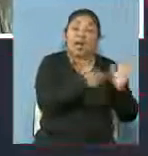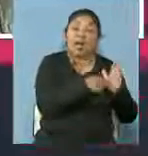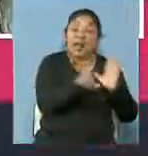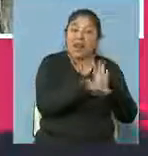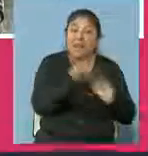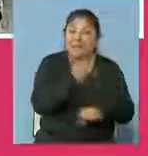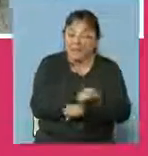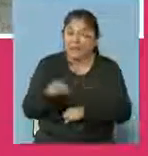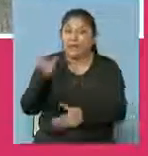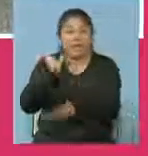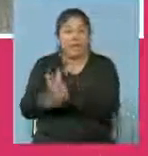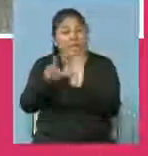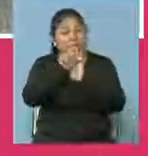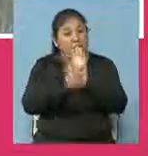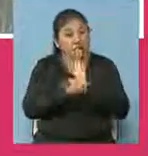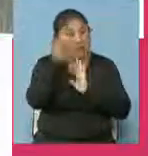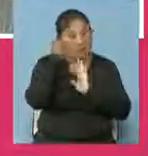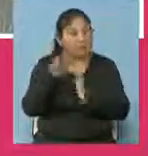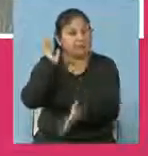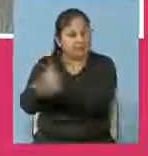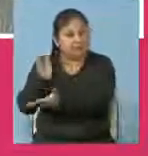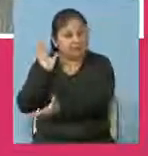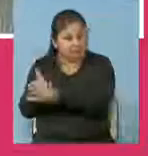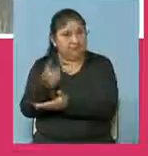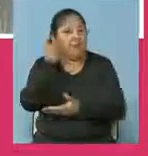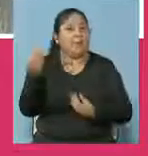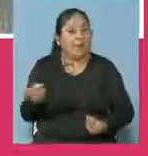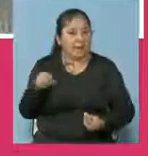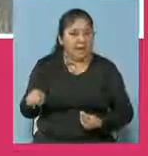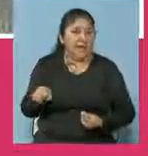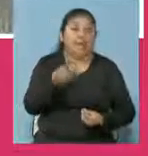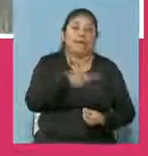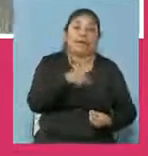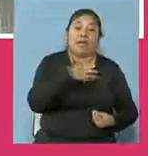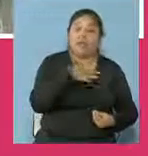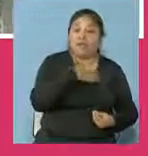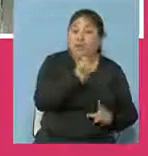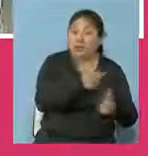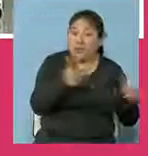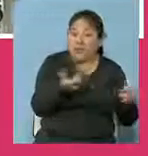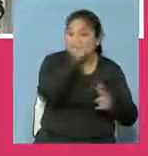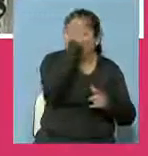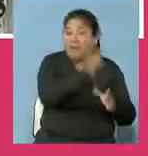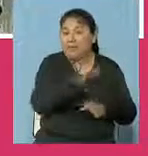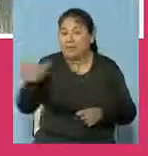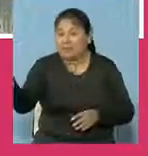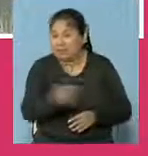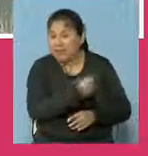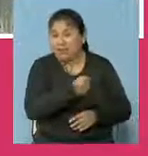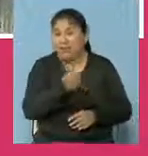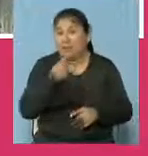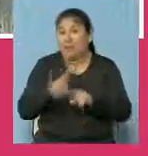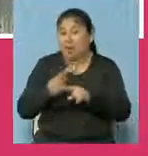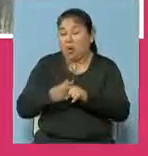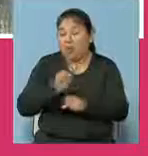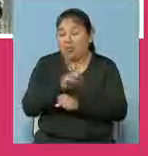con la acción en sí de este sargento, pero no se activó finalmente el protocolo por un